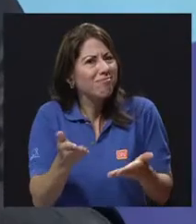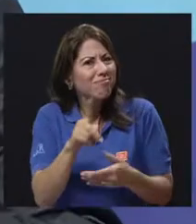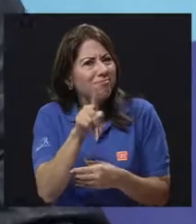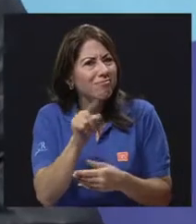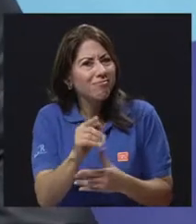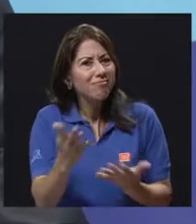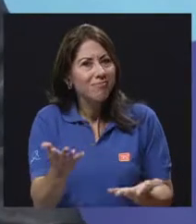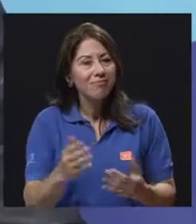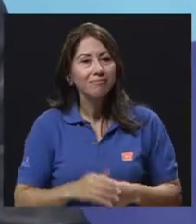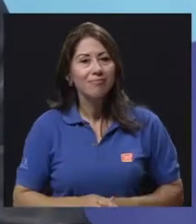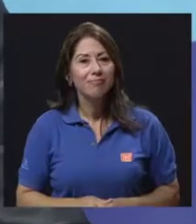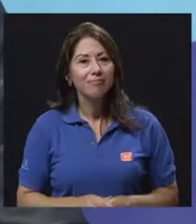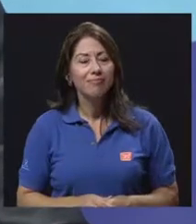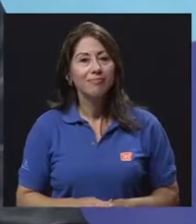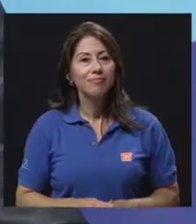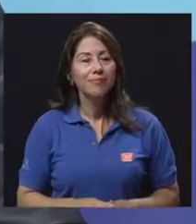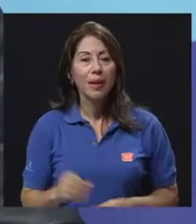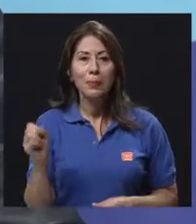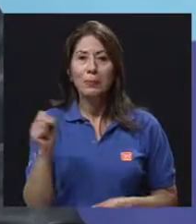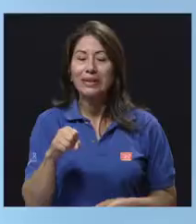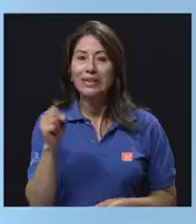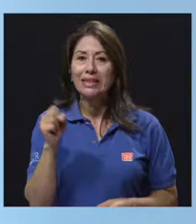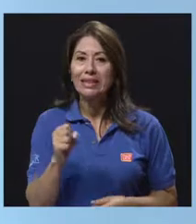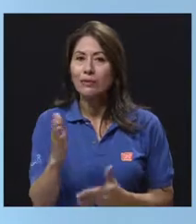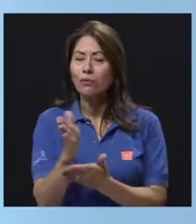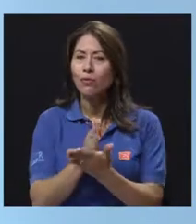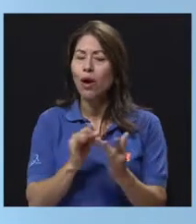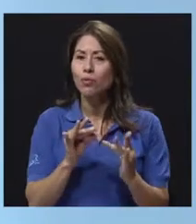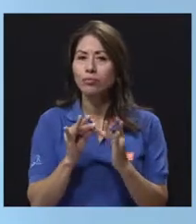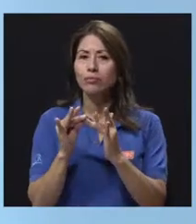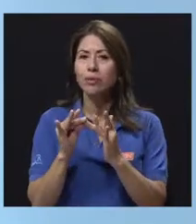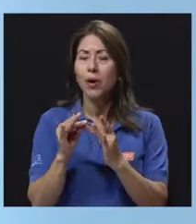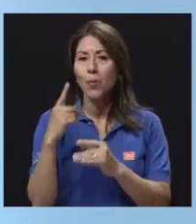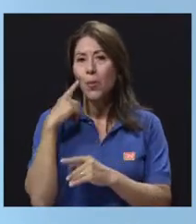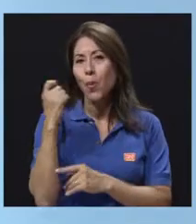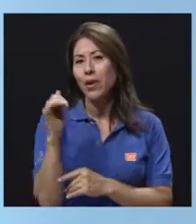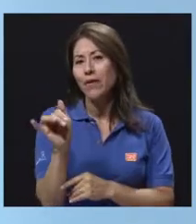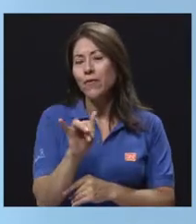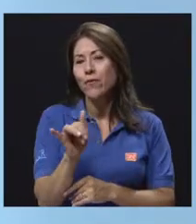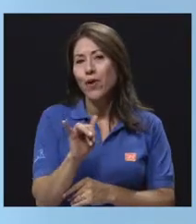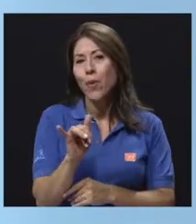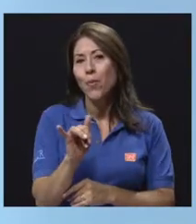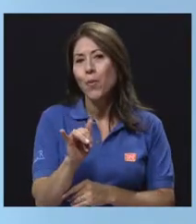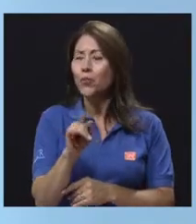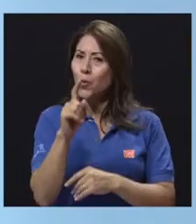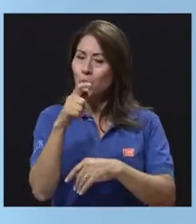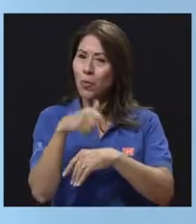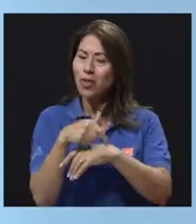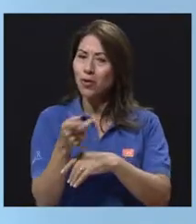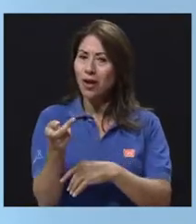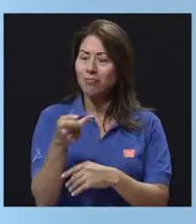en este proyecto? Sí, fue muy particular porque fue como en un punto en que nos